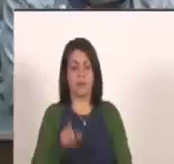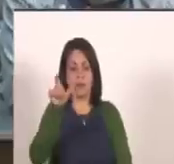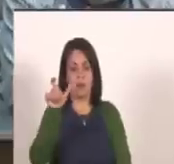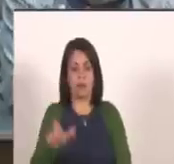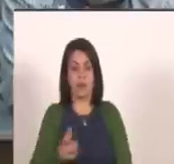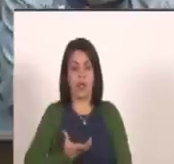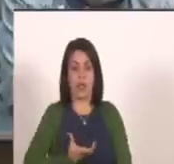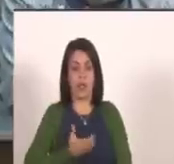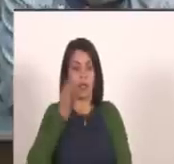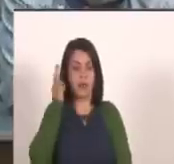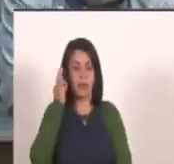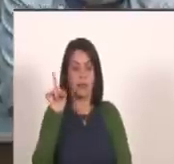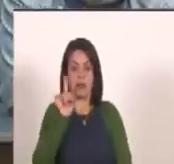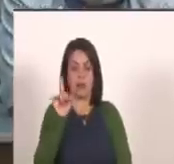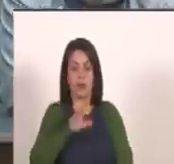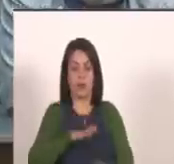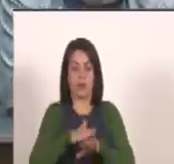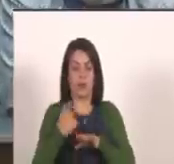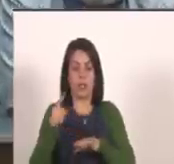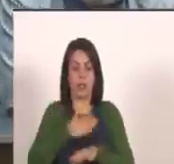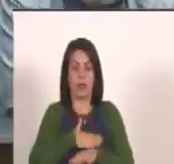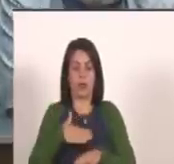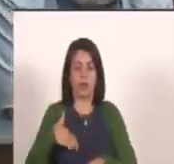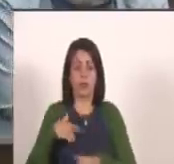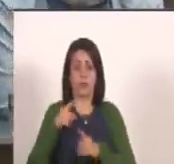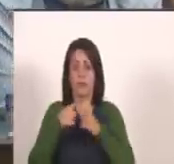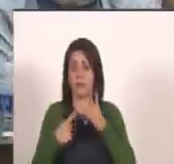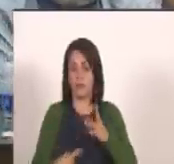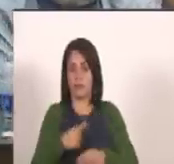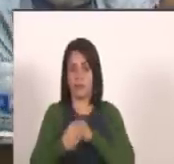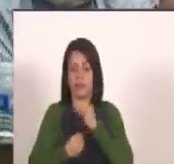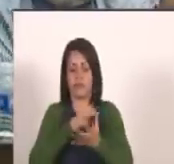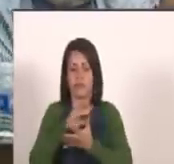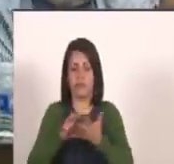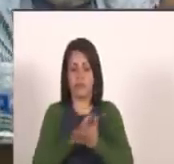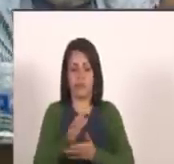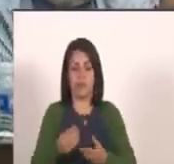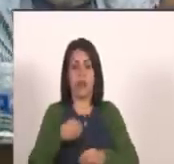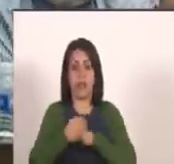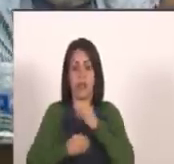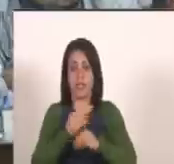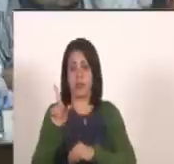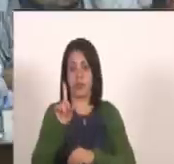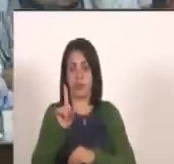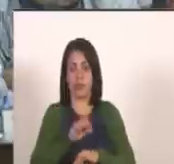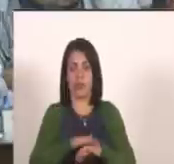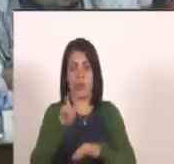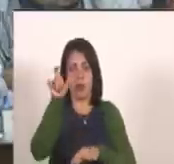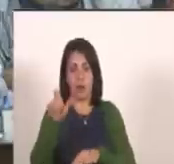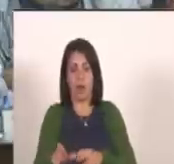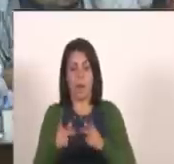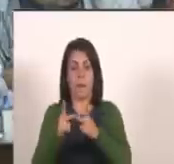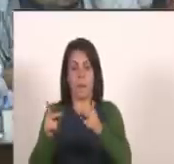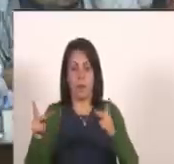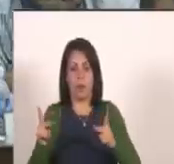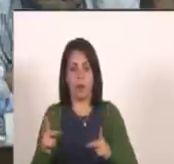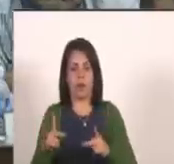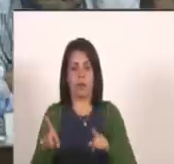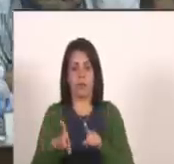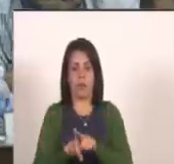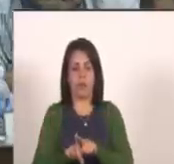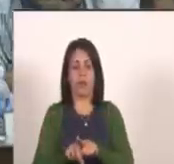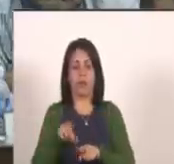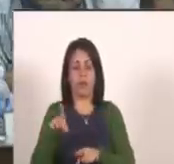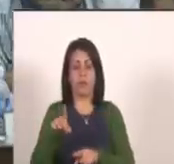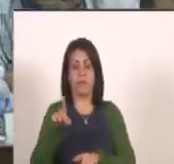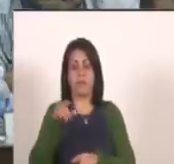Ella es alcaldesa y no porque lo haya querido. Fue una situación, una coyuntura, un hecho sobrevenido. Ella es una figura pública y como tal